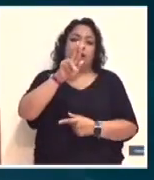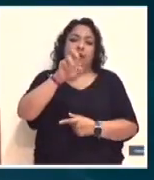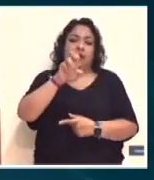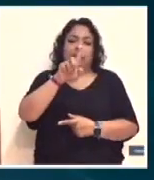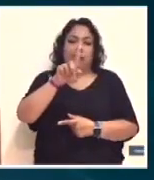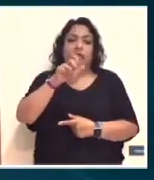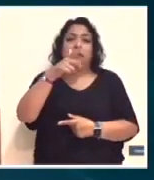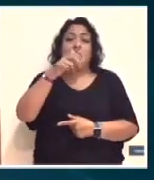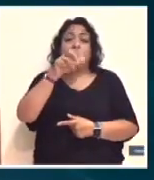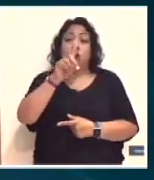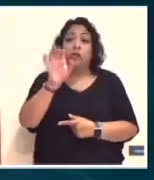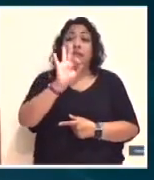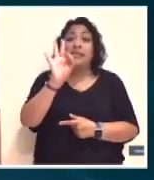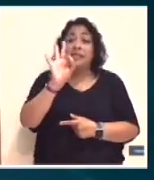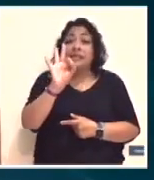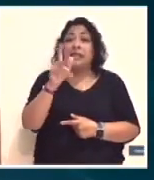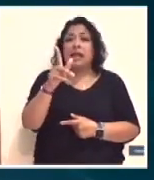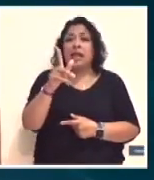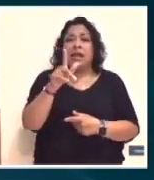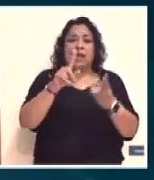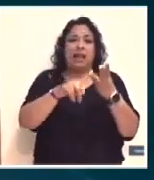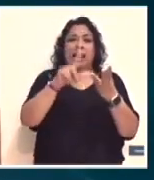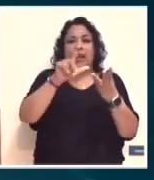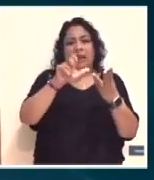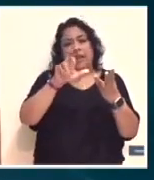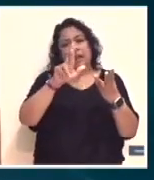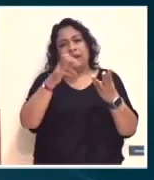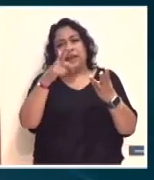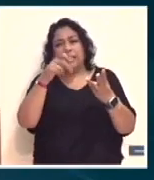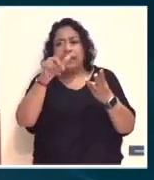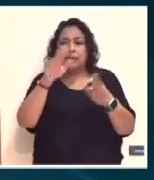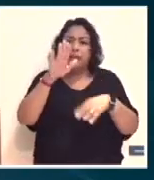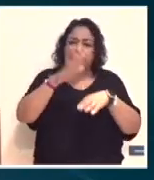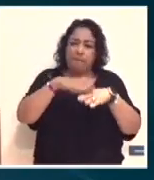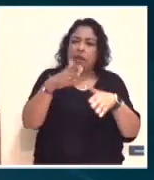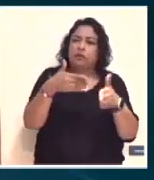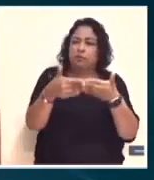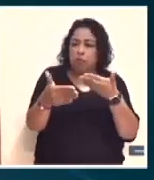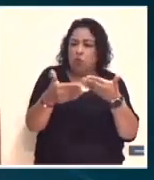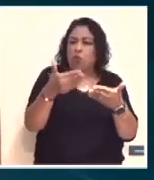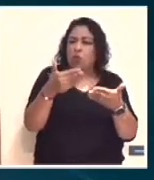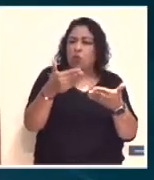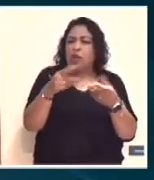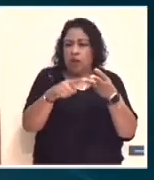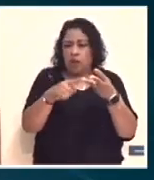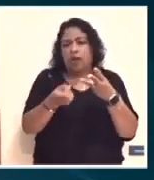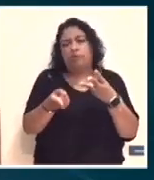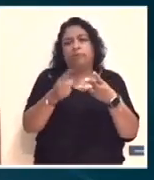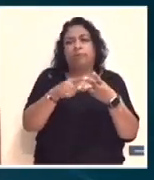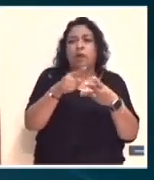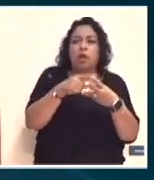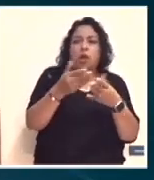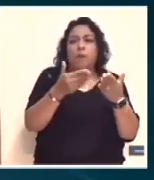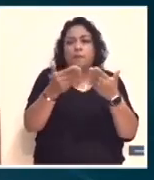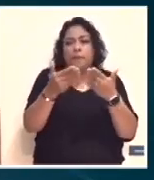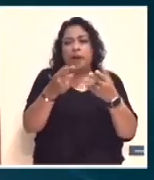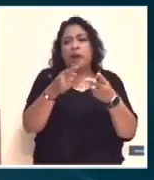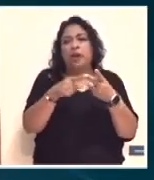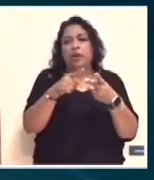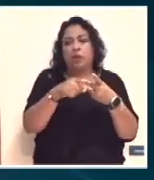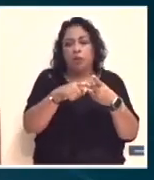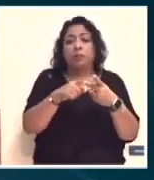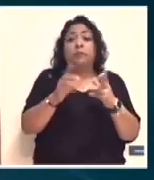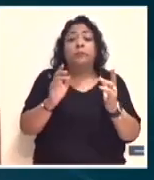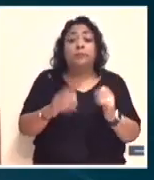la regenta es una novela un poco más moderna que las que las novelas de pareja al 2